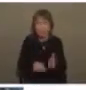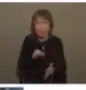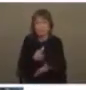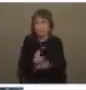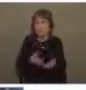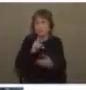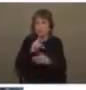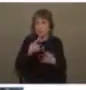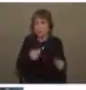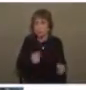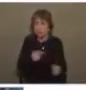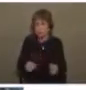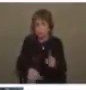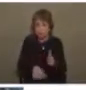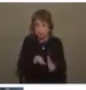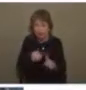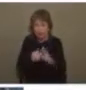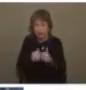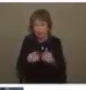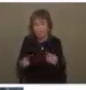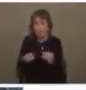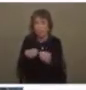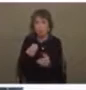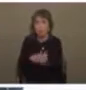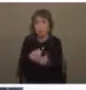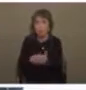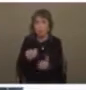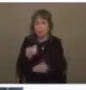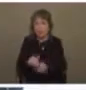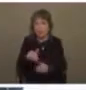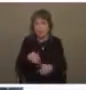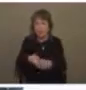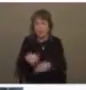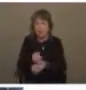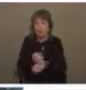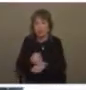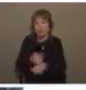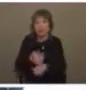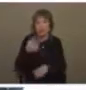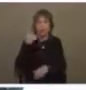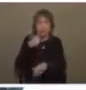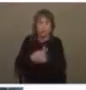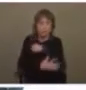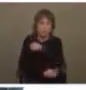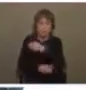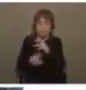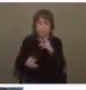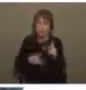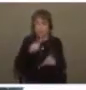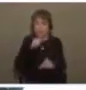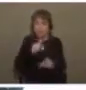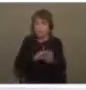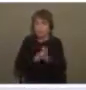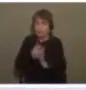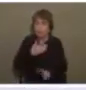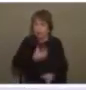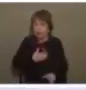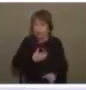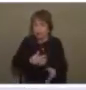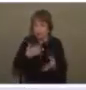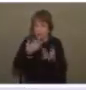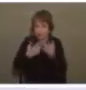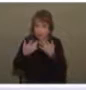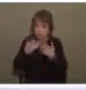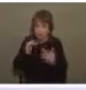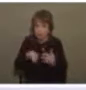no pase hambre. Y eso es un problema hoy en día en Puerto Rico todavía. Y una de las cosas cuando hablamos de austeridad que tenemos que tomar en consideración es que